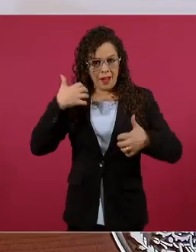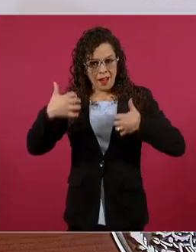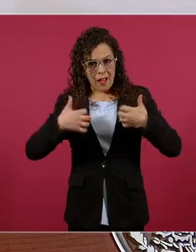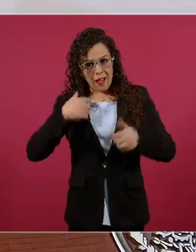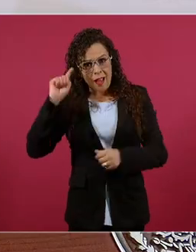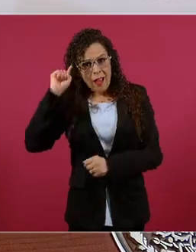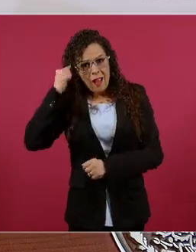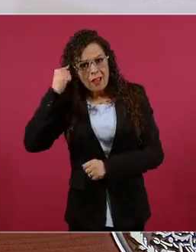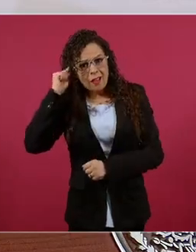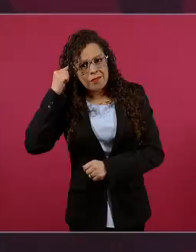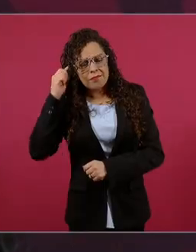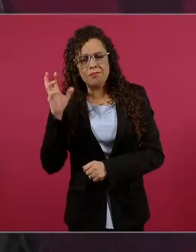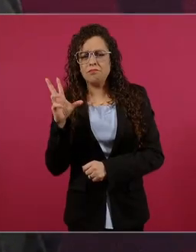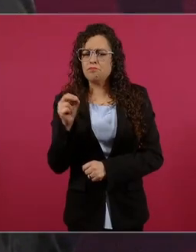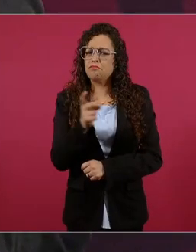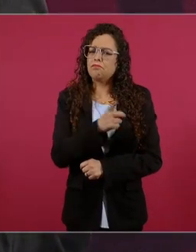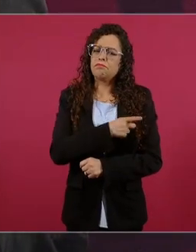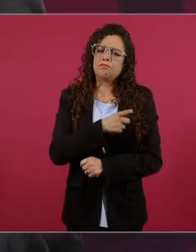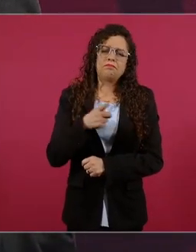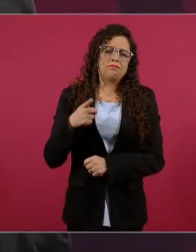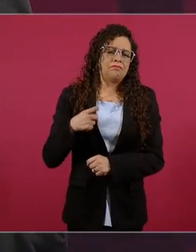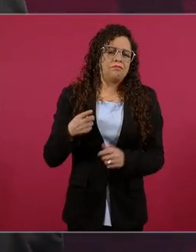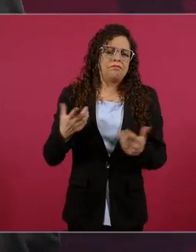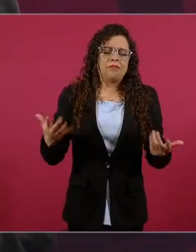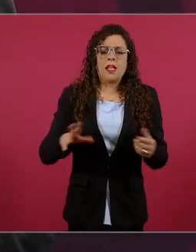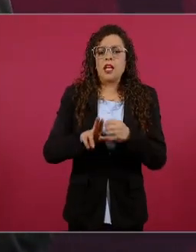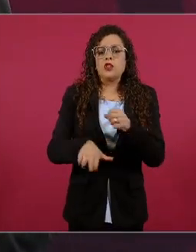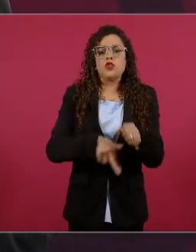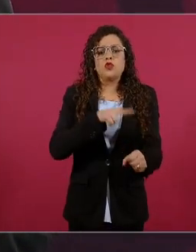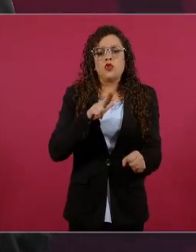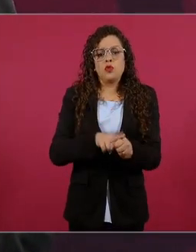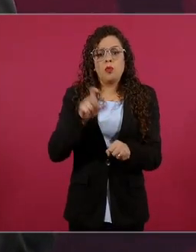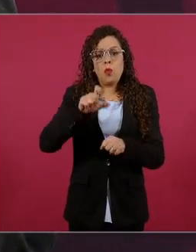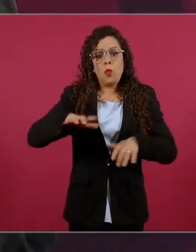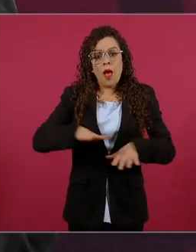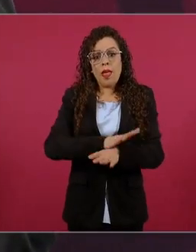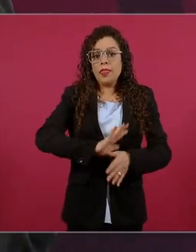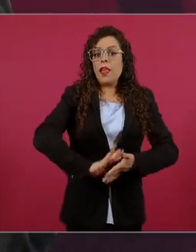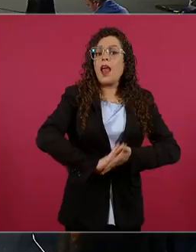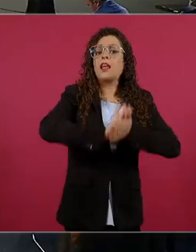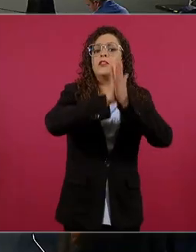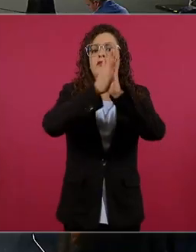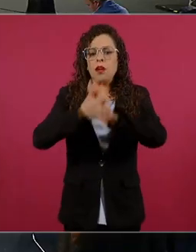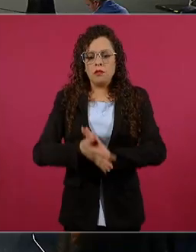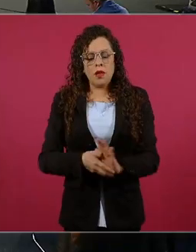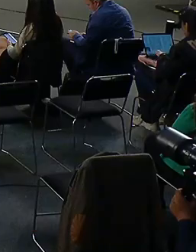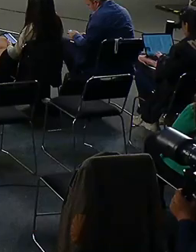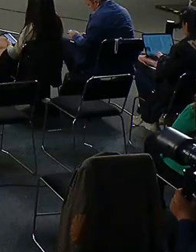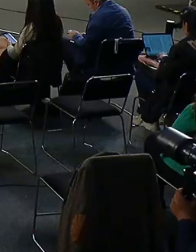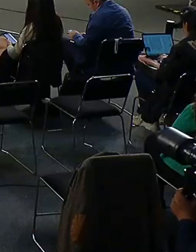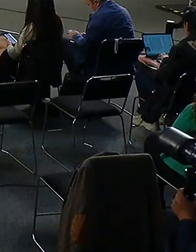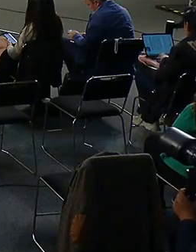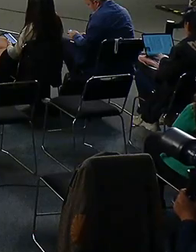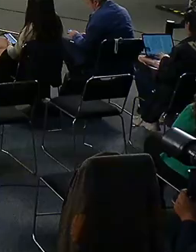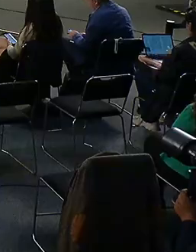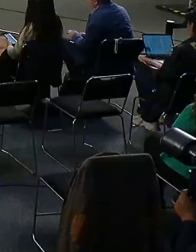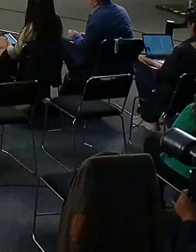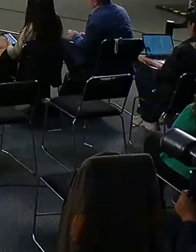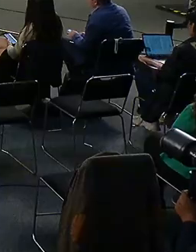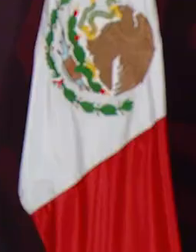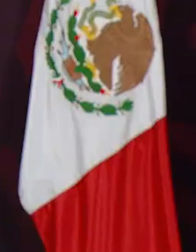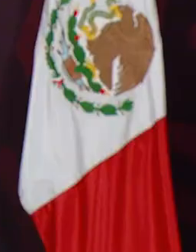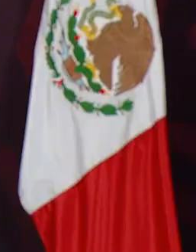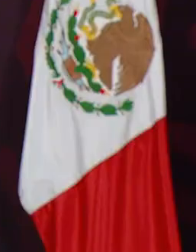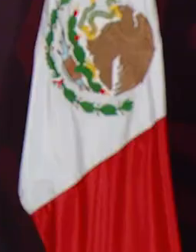Así es la transformación, los cambios. Y debemos de alegrarnos todos y estar muy